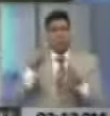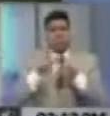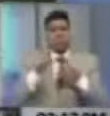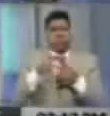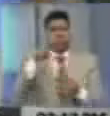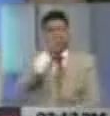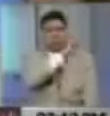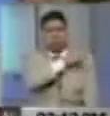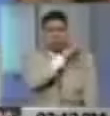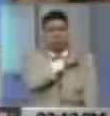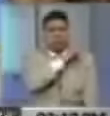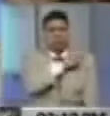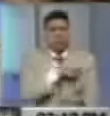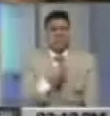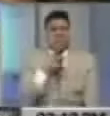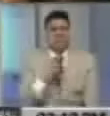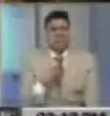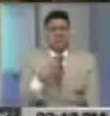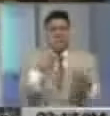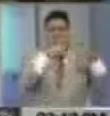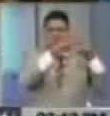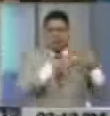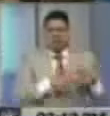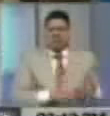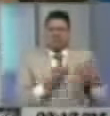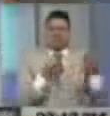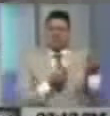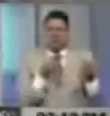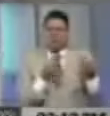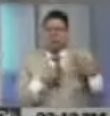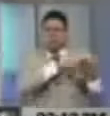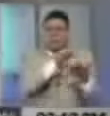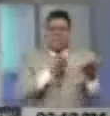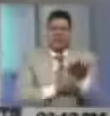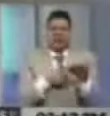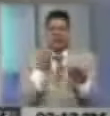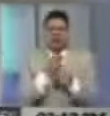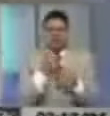jefe de la red central, para que dé el balance completo de esta operación en este momento.